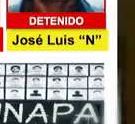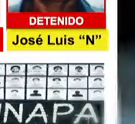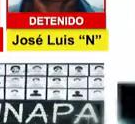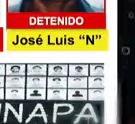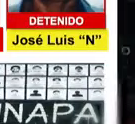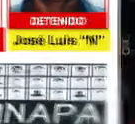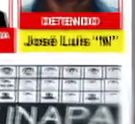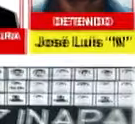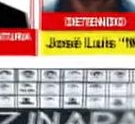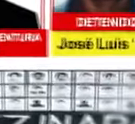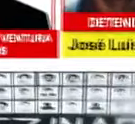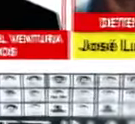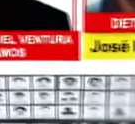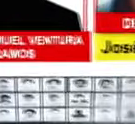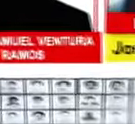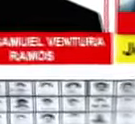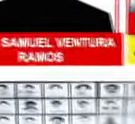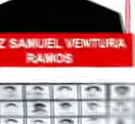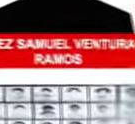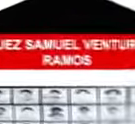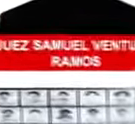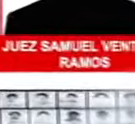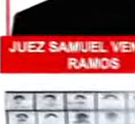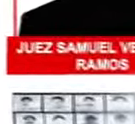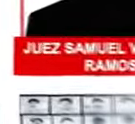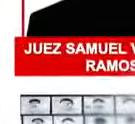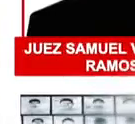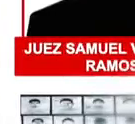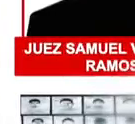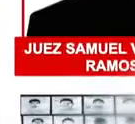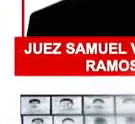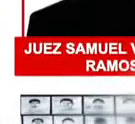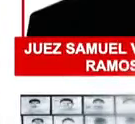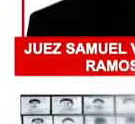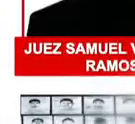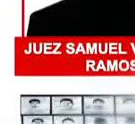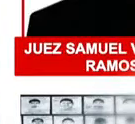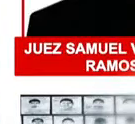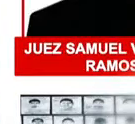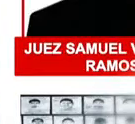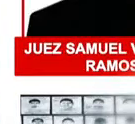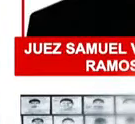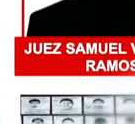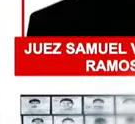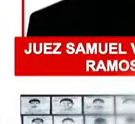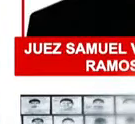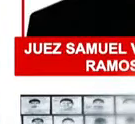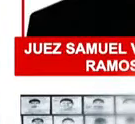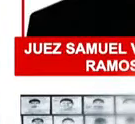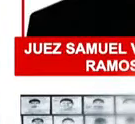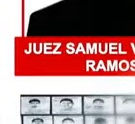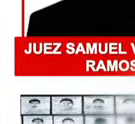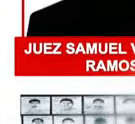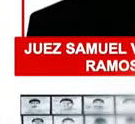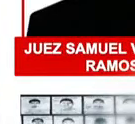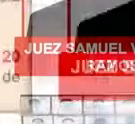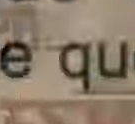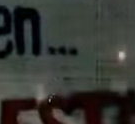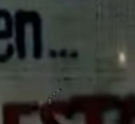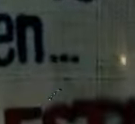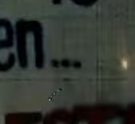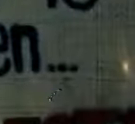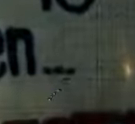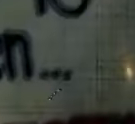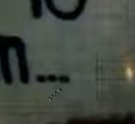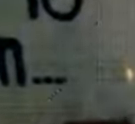más de 120 libertades absolutorias en favor de acusados por el caso Ayotzinapa, incluida la de José Luis